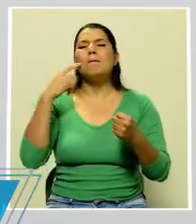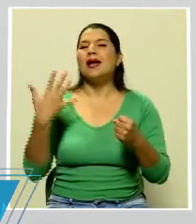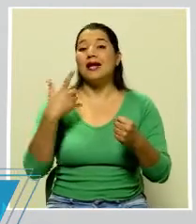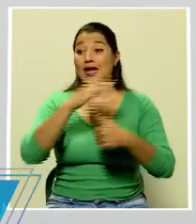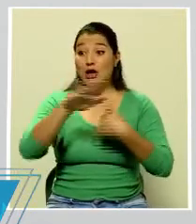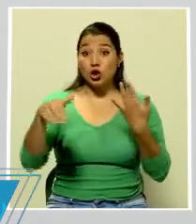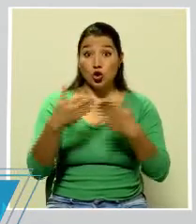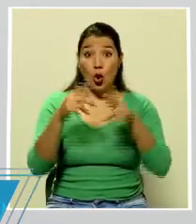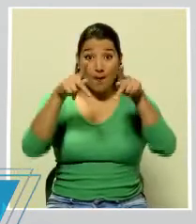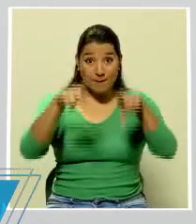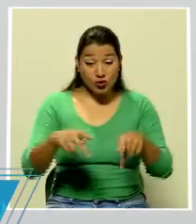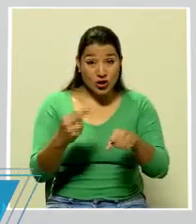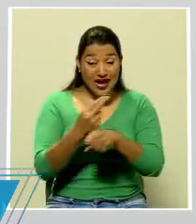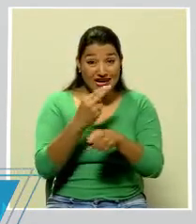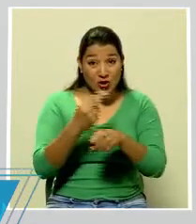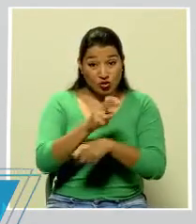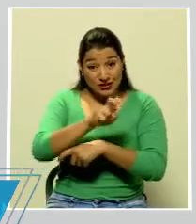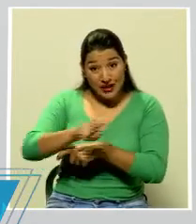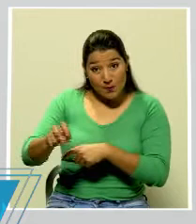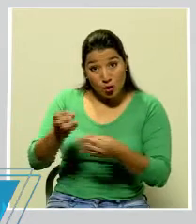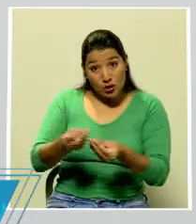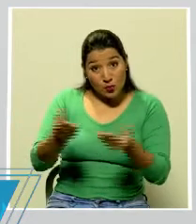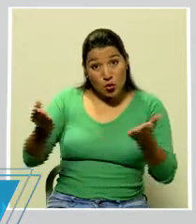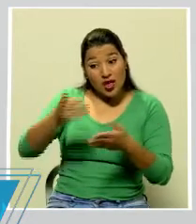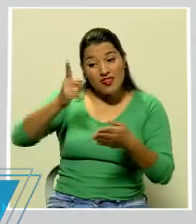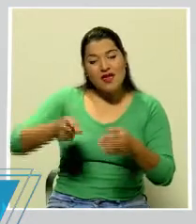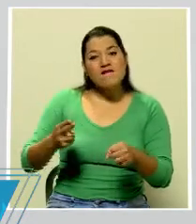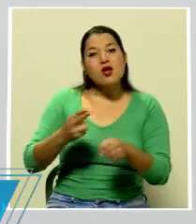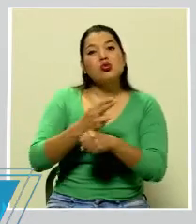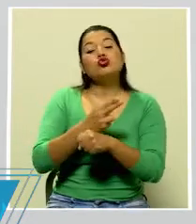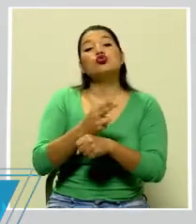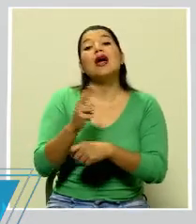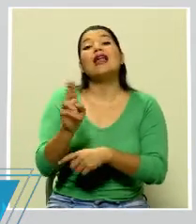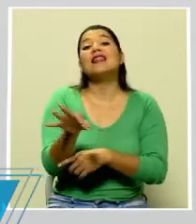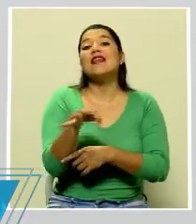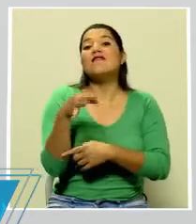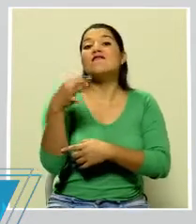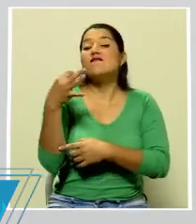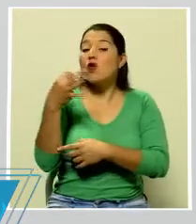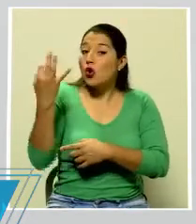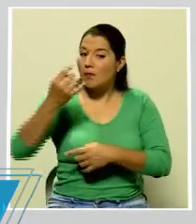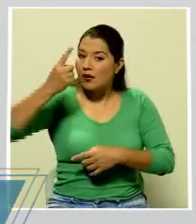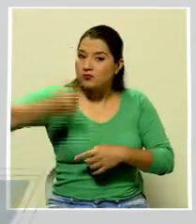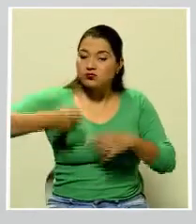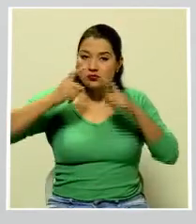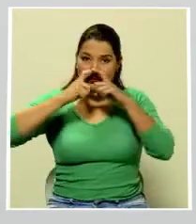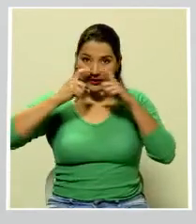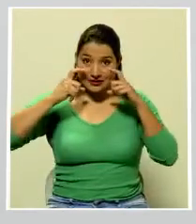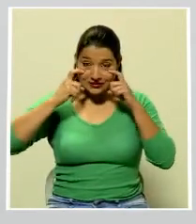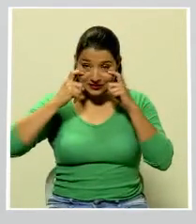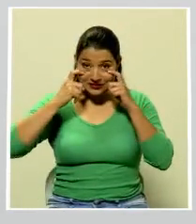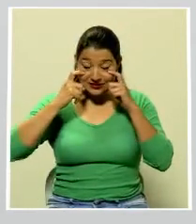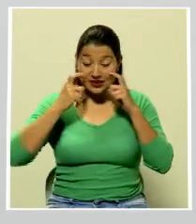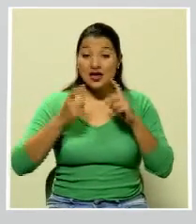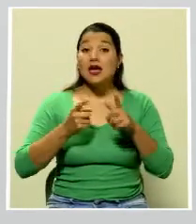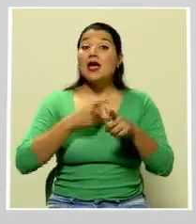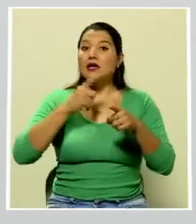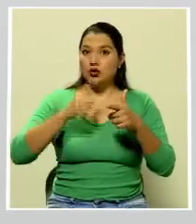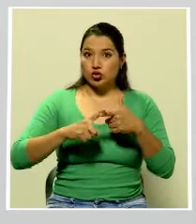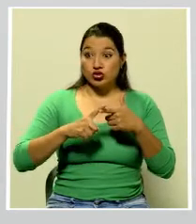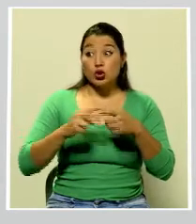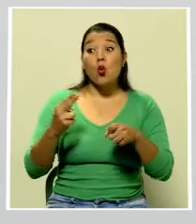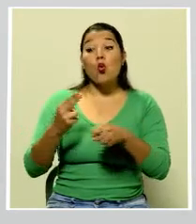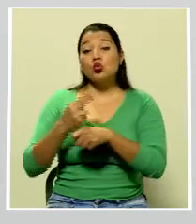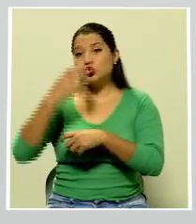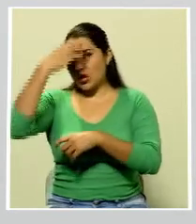del transporte público deberán utilizar de manera exclusiva y obligatoria la mascarilla. En este sentido, el uso de la